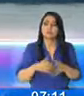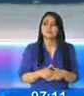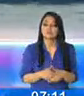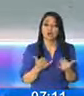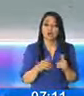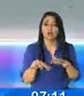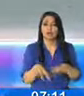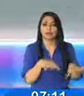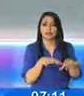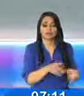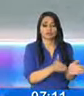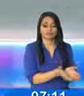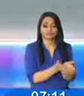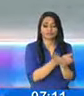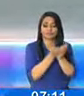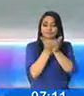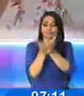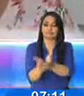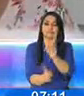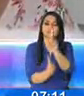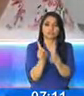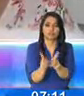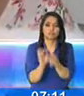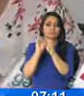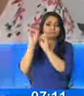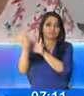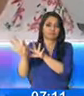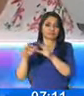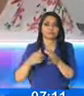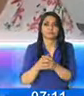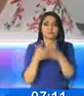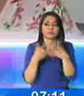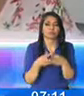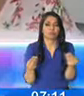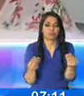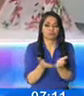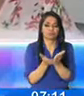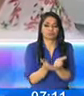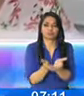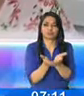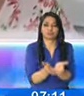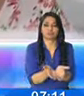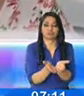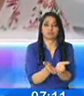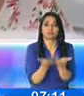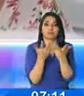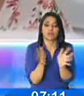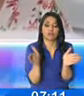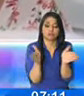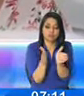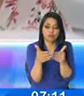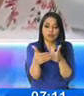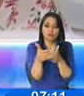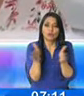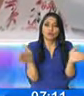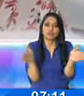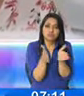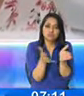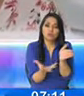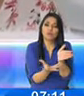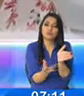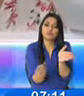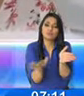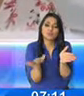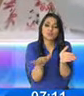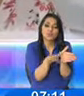traslado a tierra de la embarcación y su tripulación ya fue solucionada la vía de agua no está ingresando ya fue achicado y están viendo